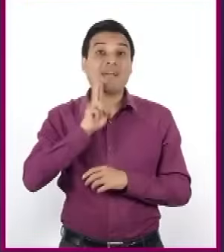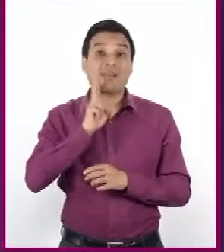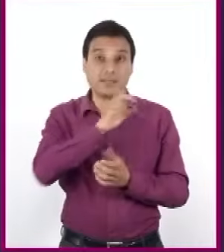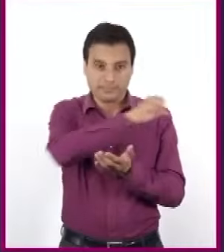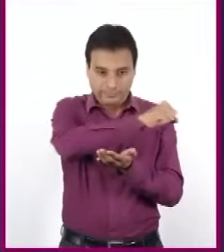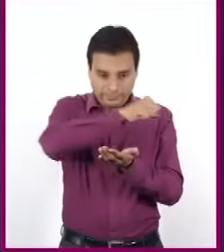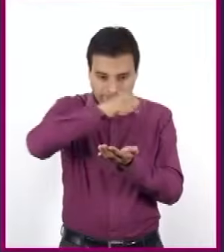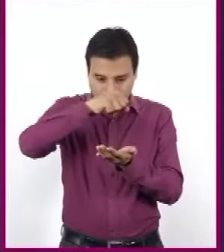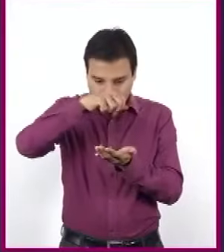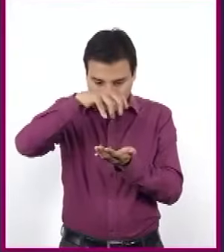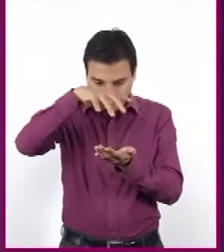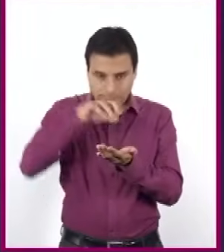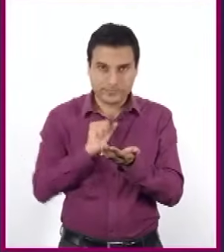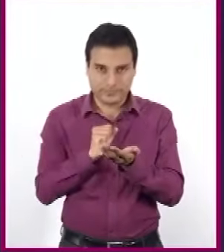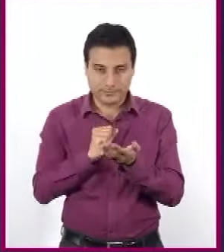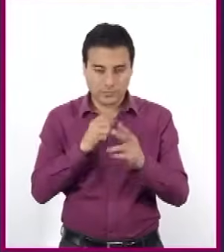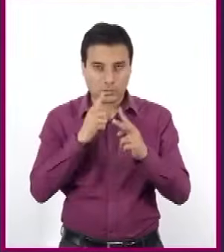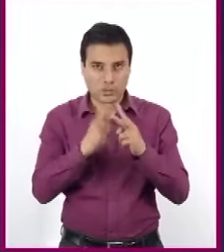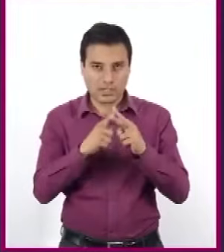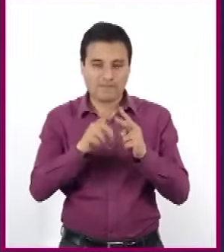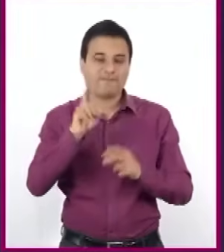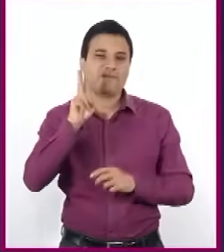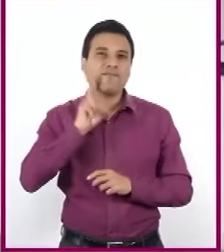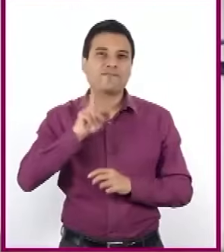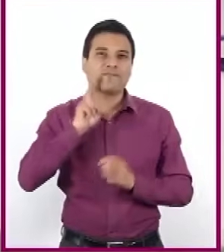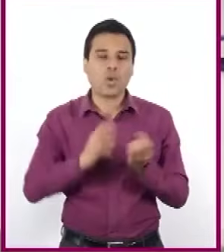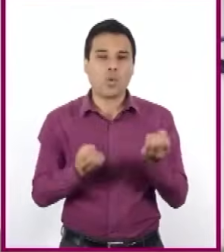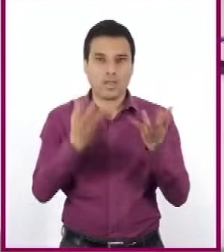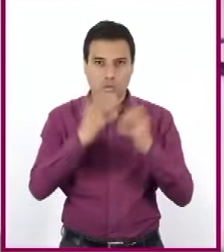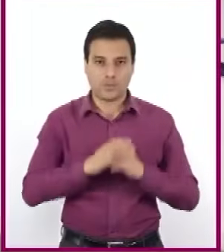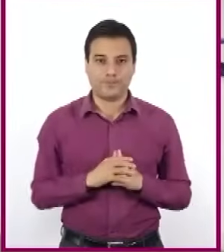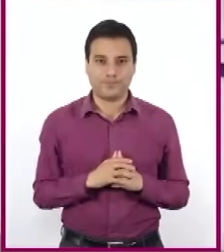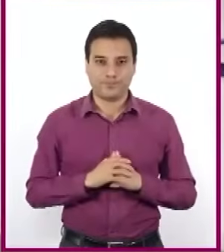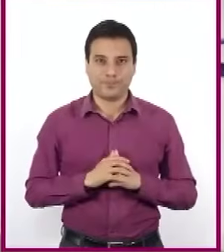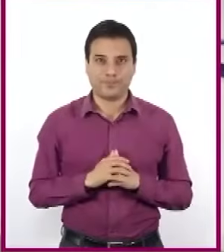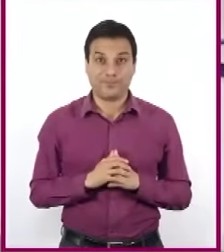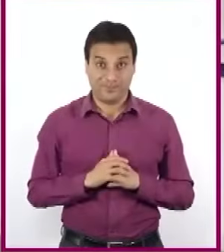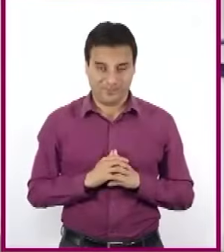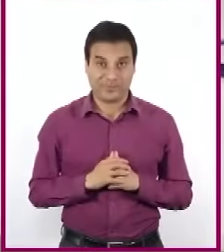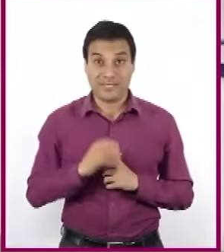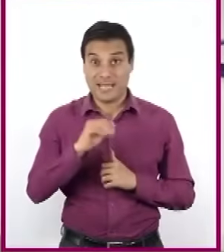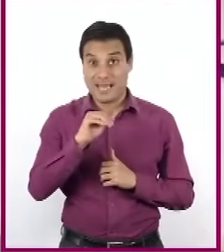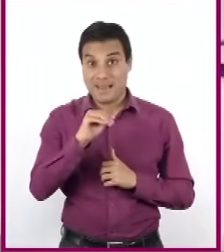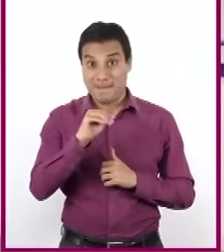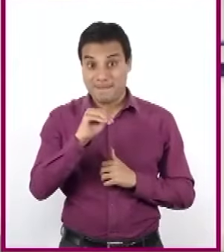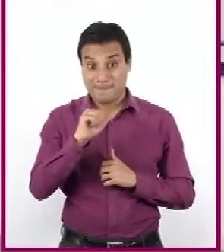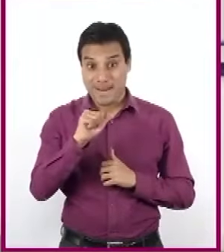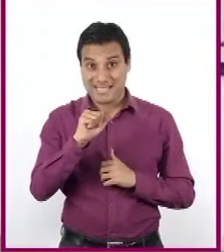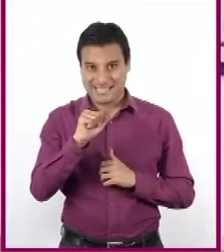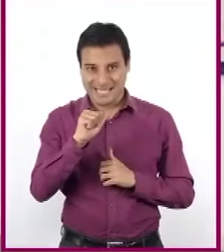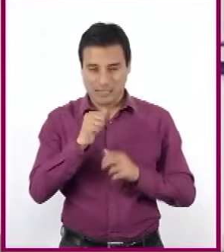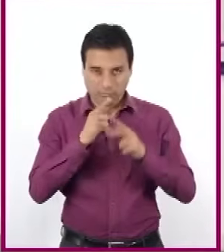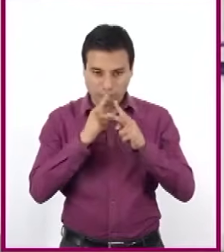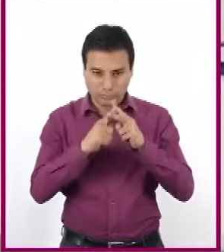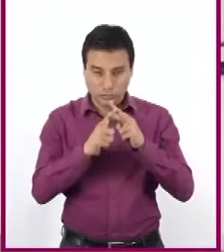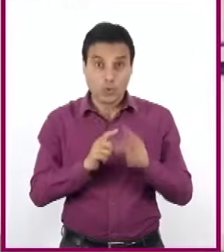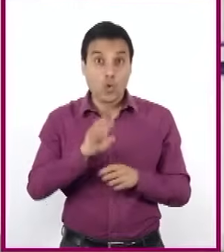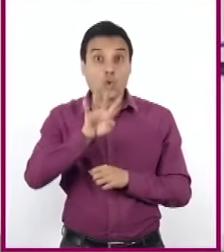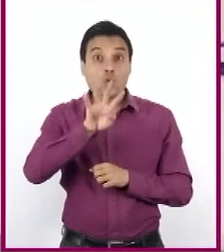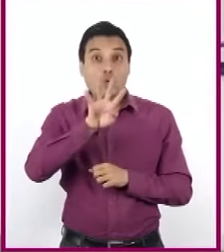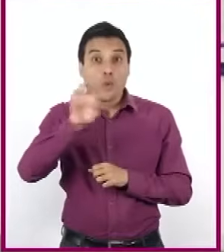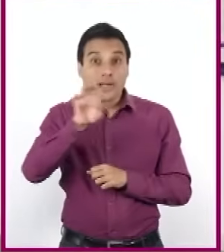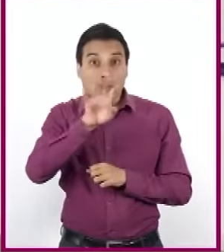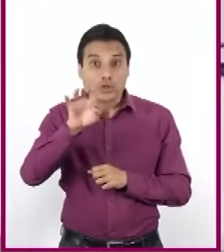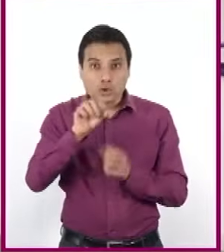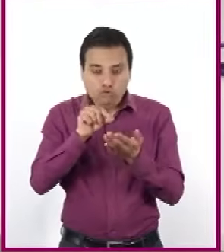rápida. Como pueden observar, se registra el valor de la masa de 400 granos.